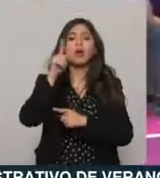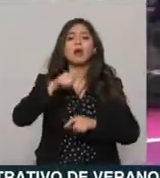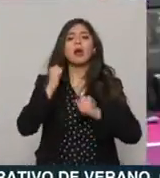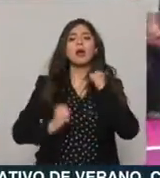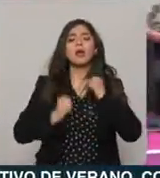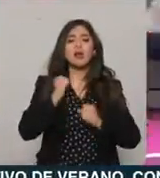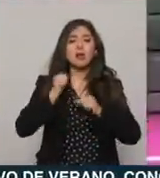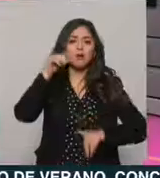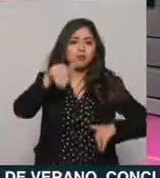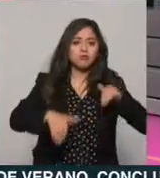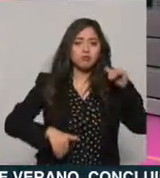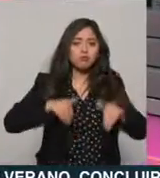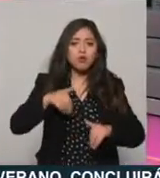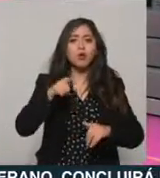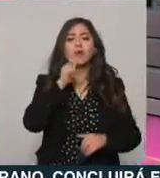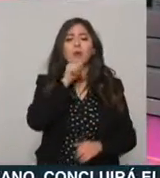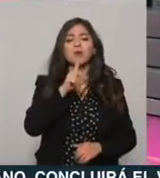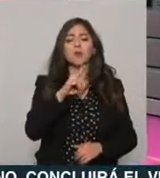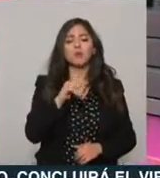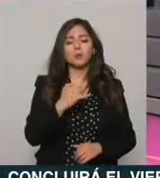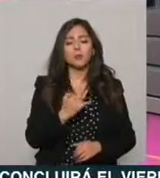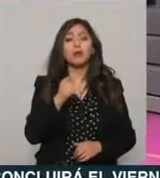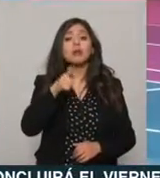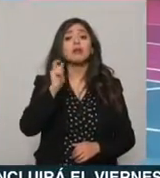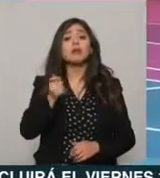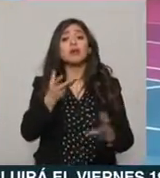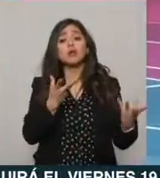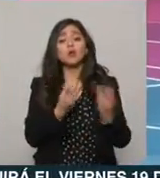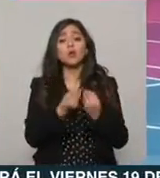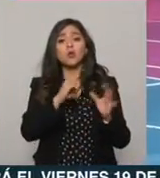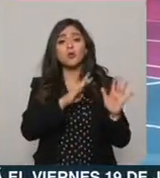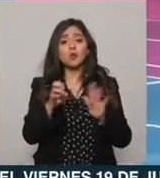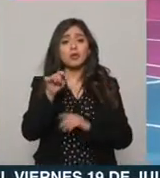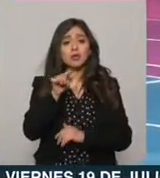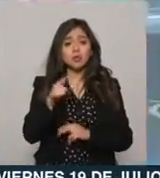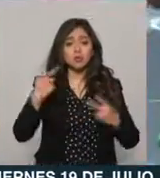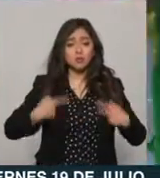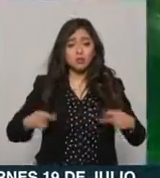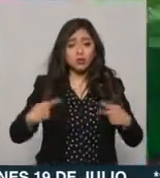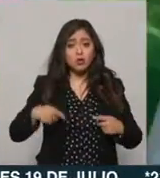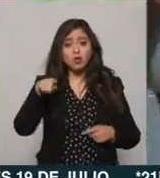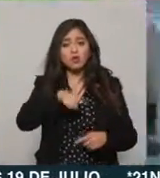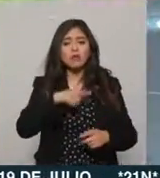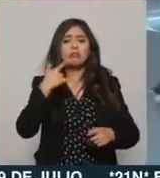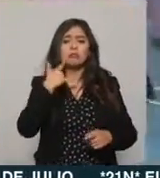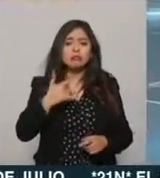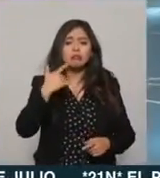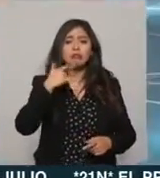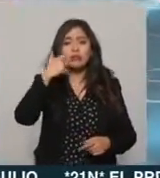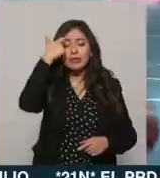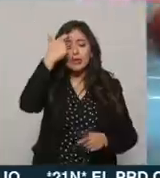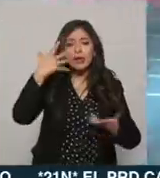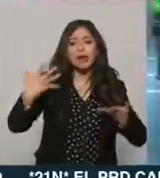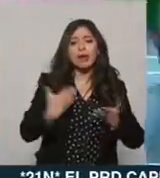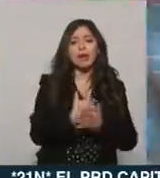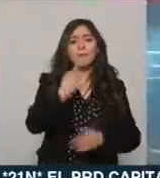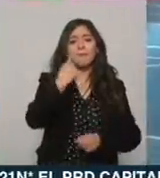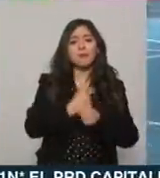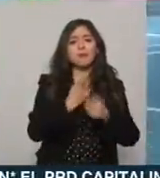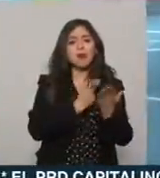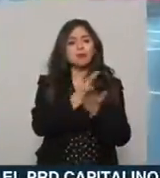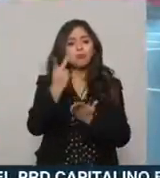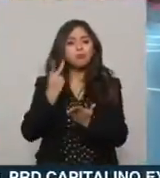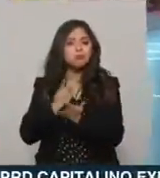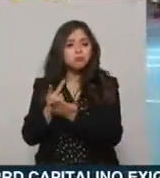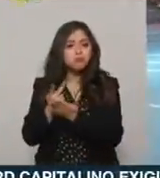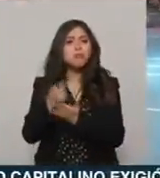natación, físico-culturismo y rugby. Fueron 917 atletas los que con sudor y garra buscaron llevarse los primeros sitios de las diferentes